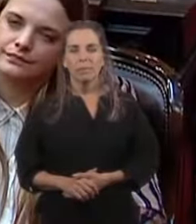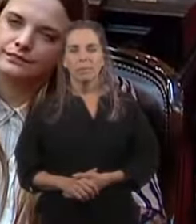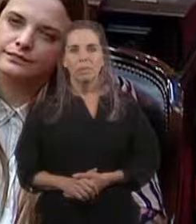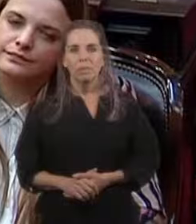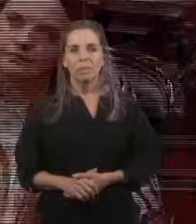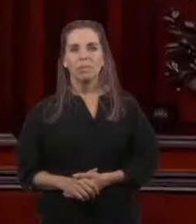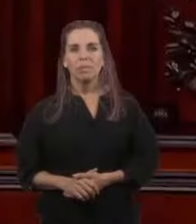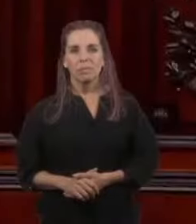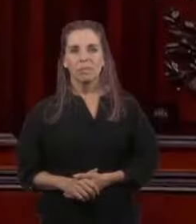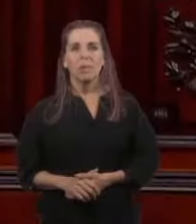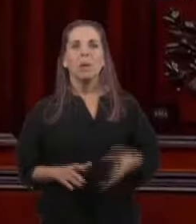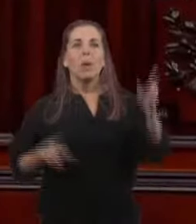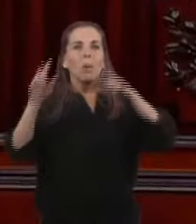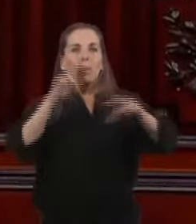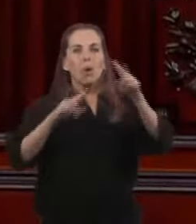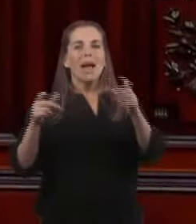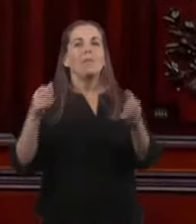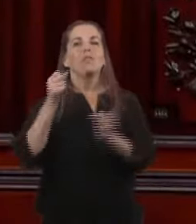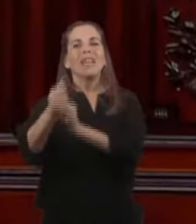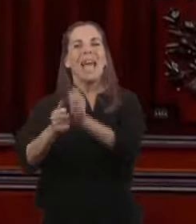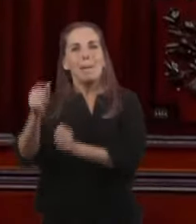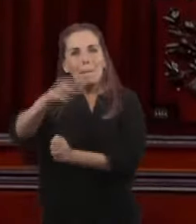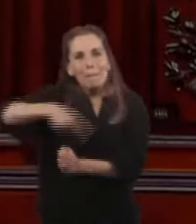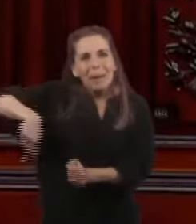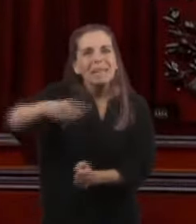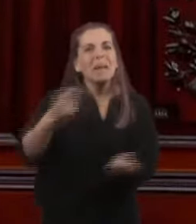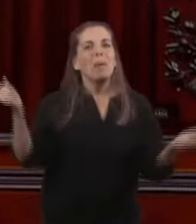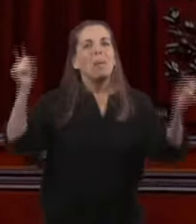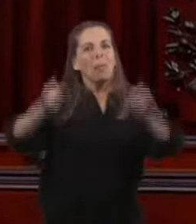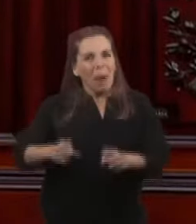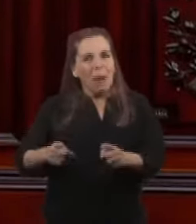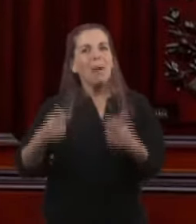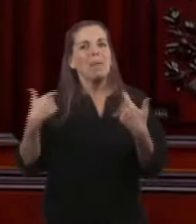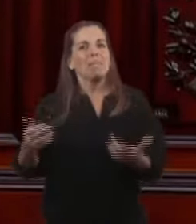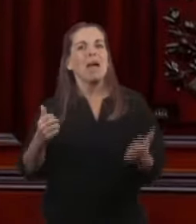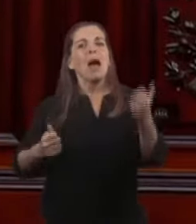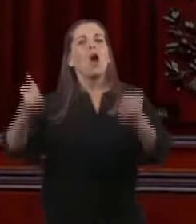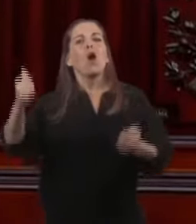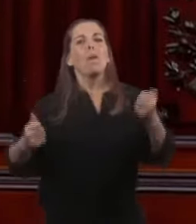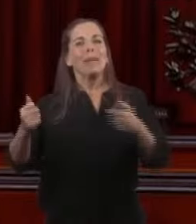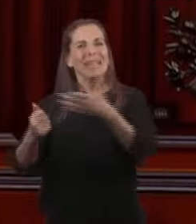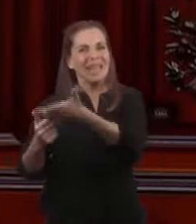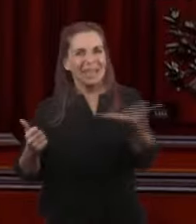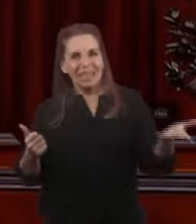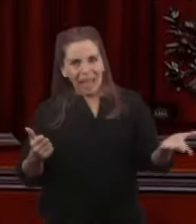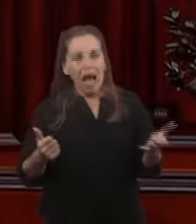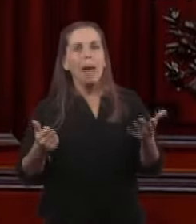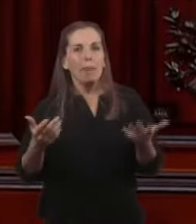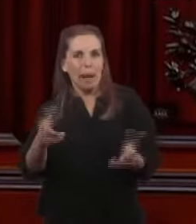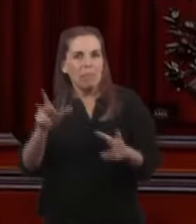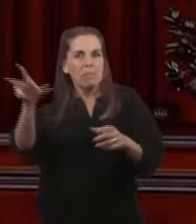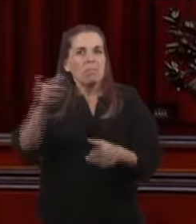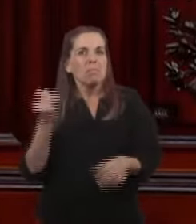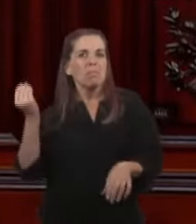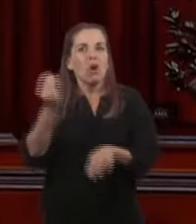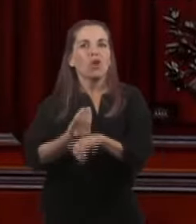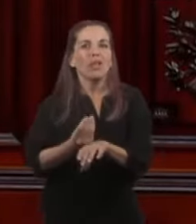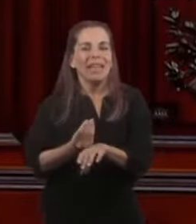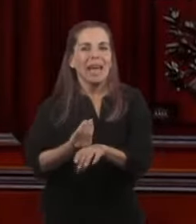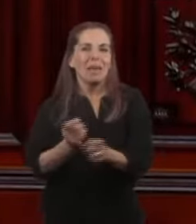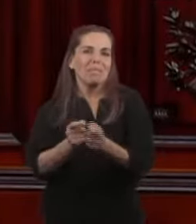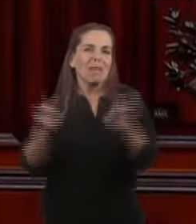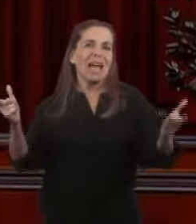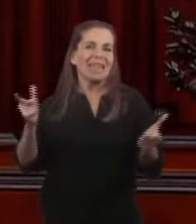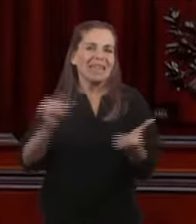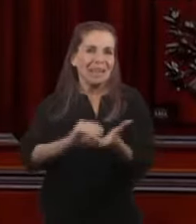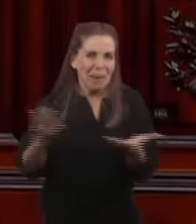queremos que las empresas argentinas vuelvan a ser competitivas para que puedan contratar a más trabajadores pagarles mejores sueldos y así frenar